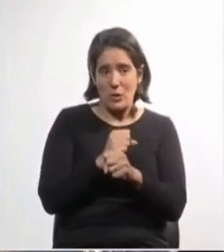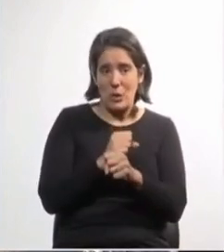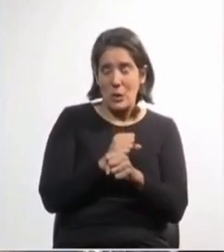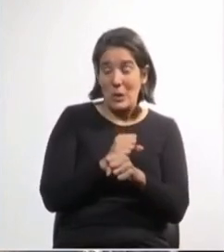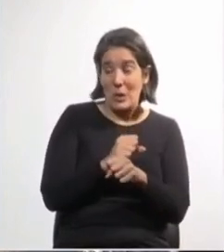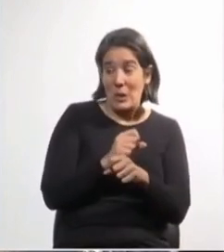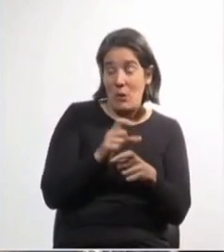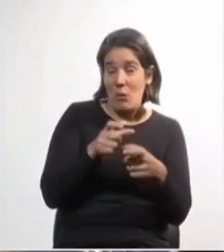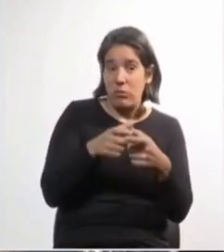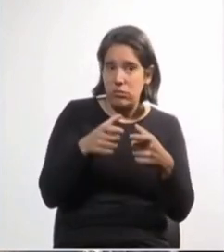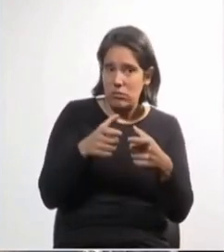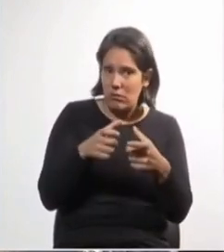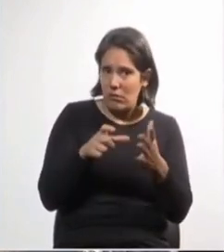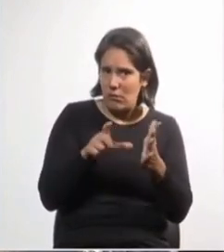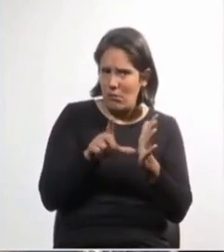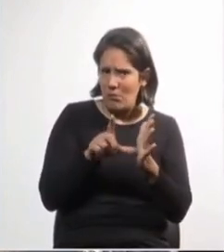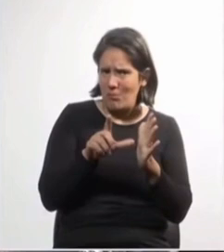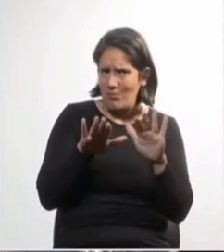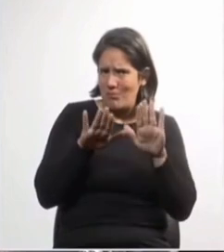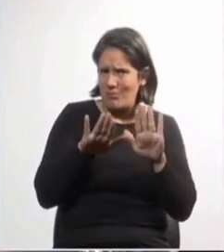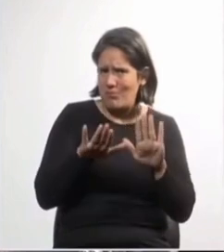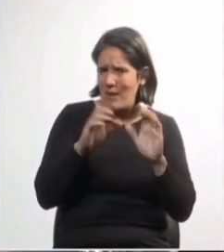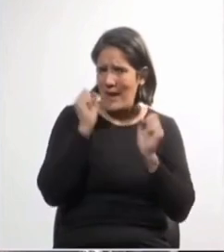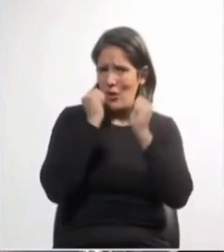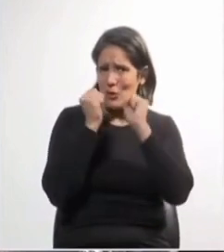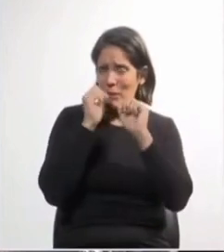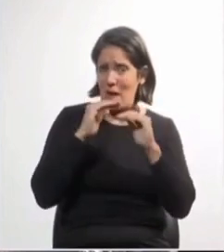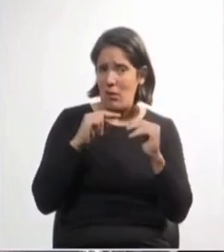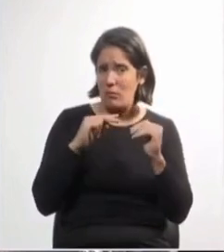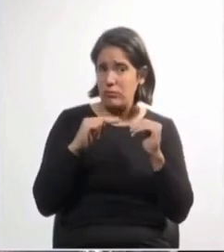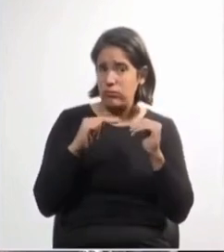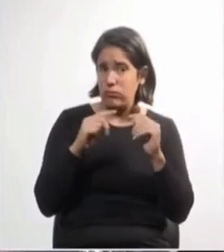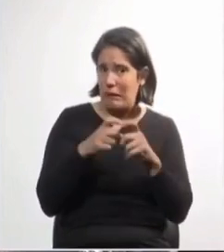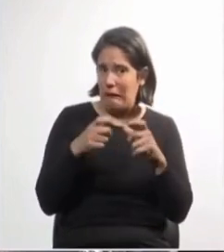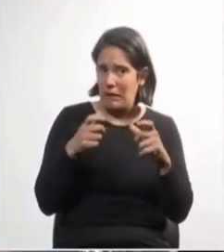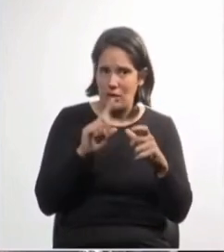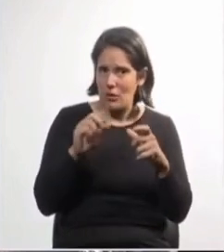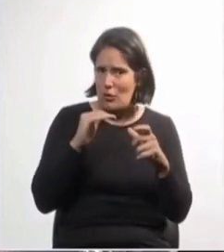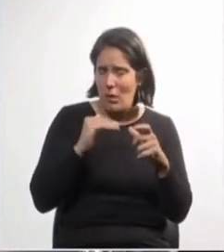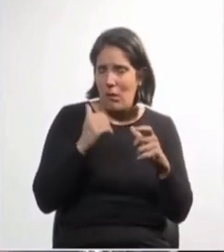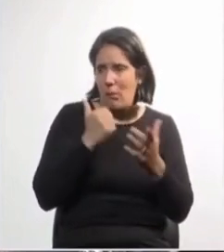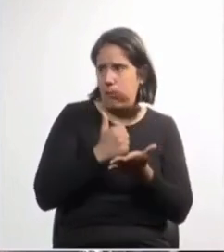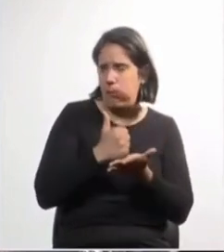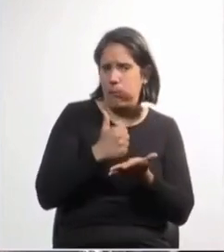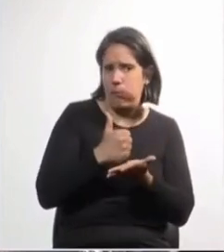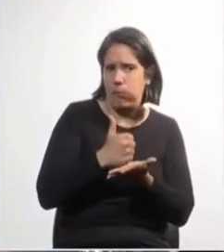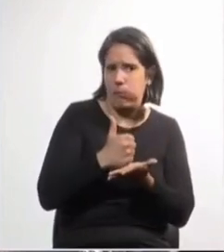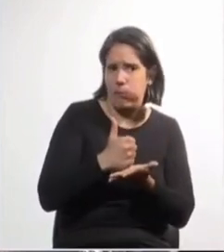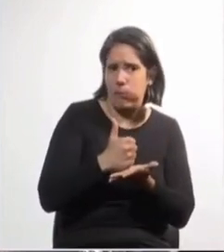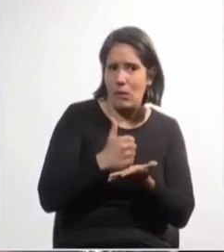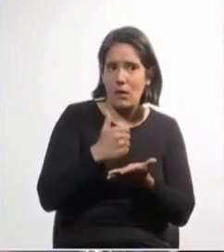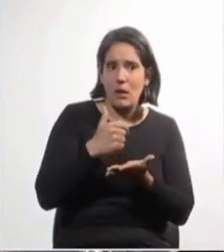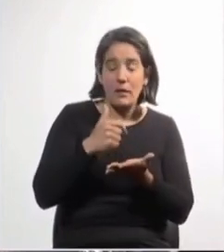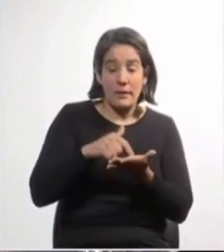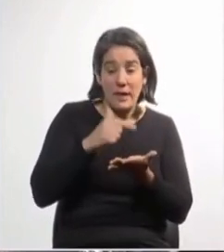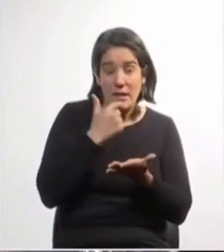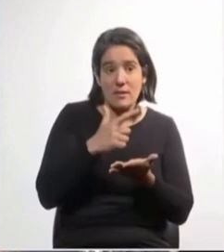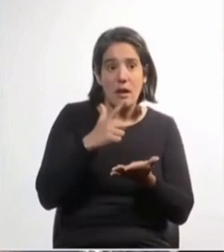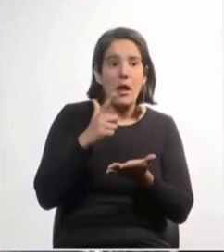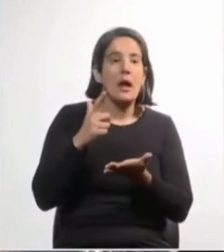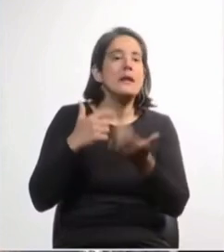situación prácticamente de estancamiento económico. Las proyecciones de los analistas para este año también